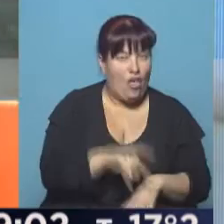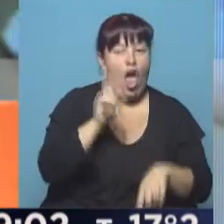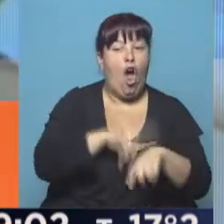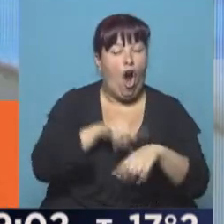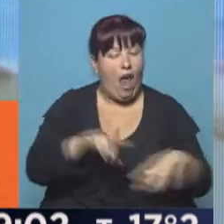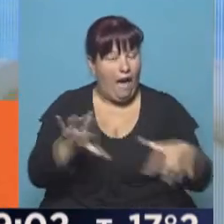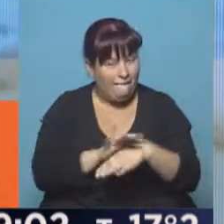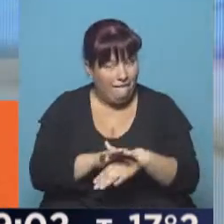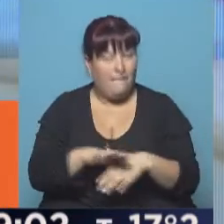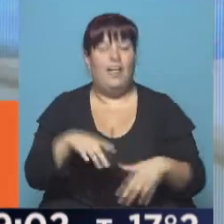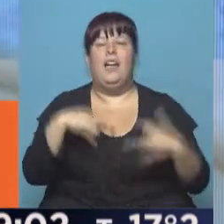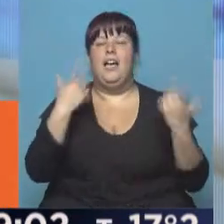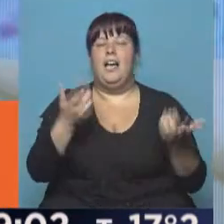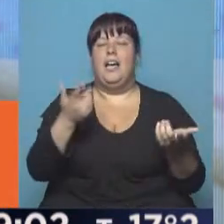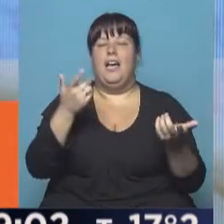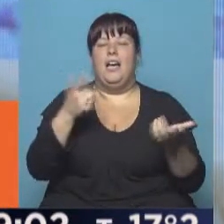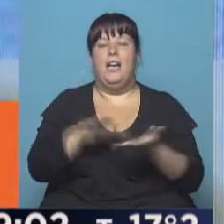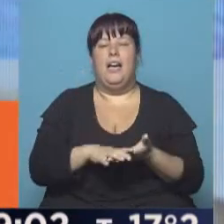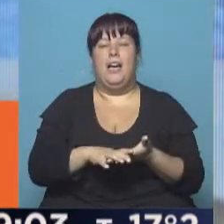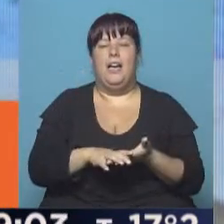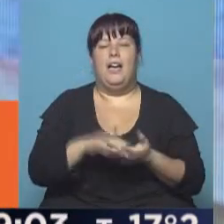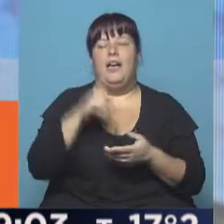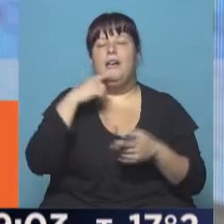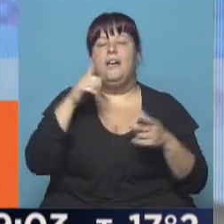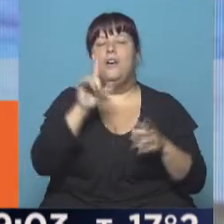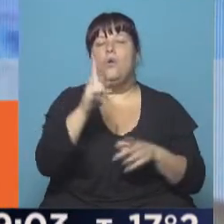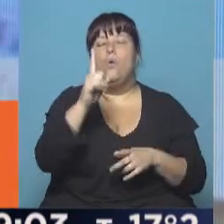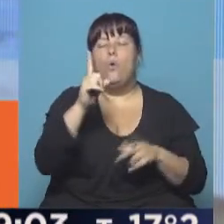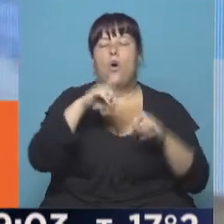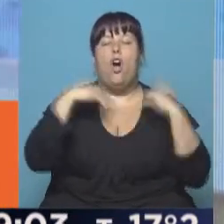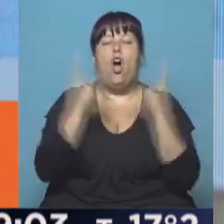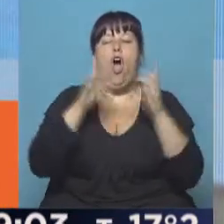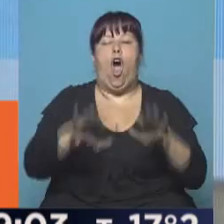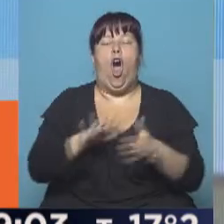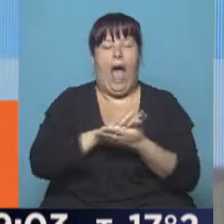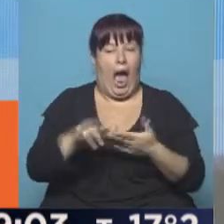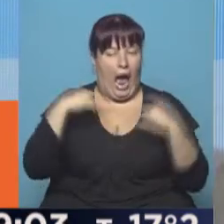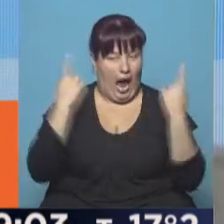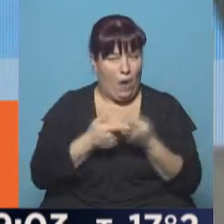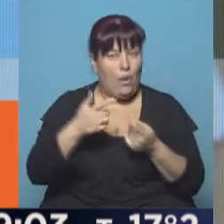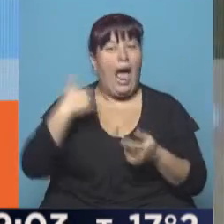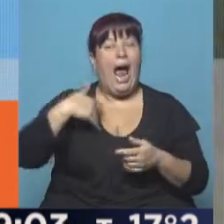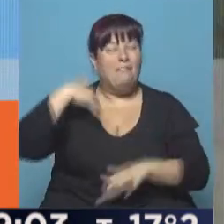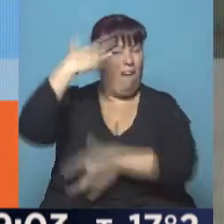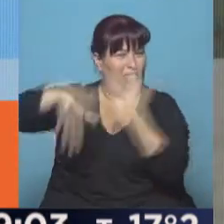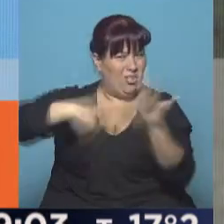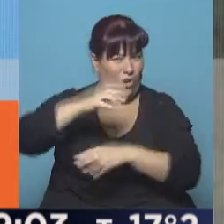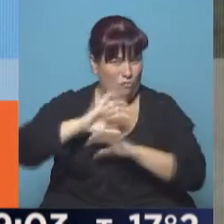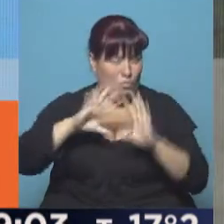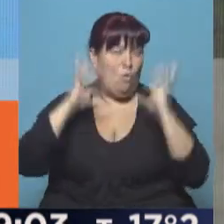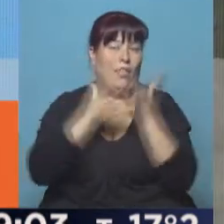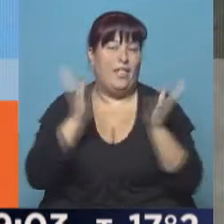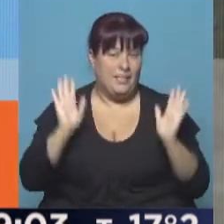horarios que tenemos que tener la pizza toma un indicador que se ordenen las aulas argentina es el país de aulas más desordenadas del mundo